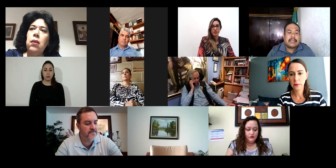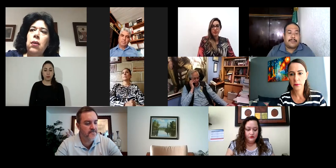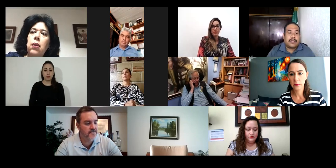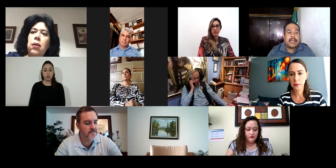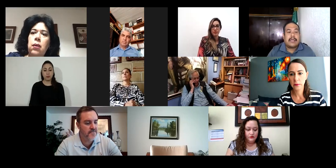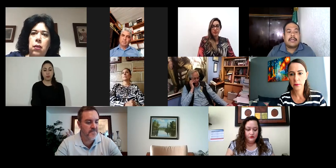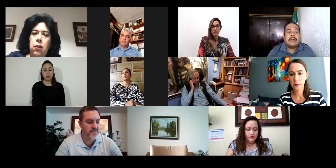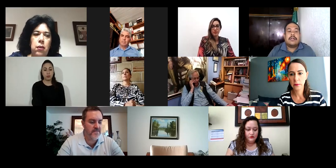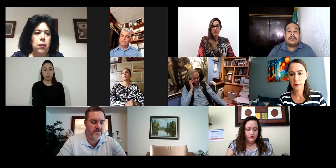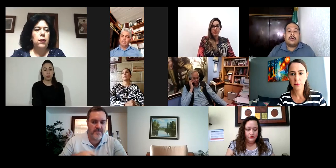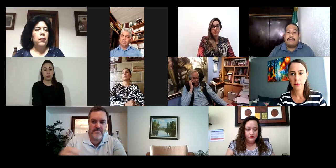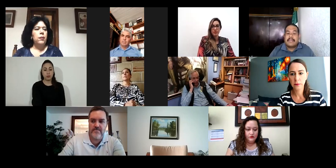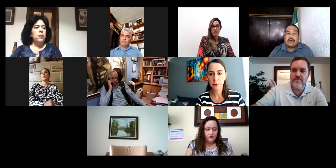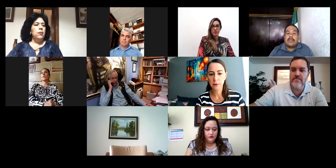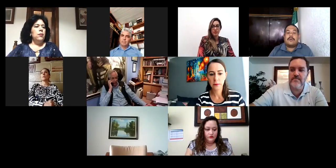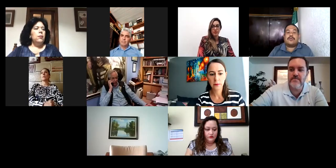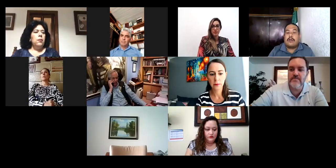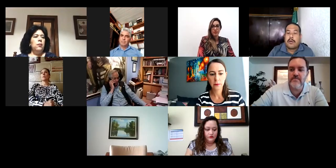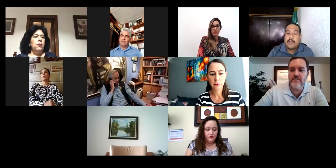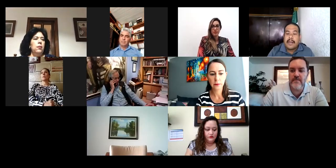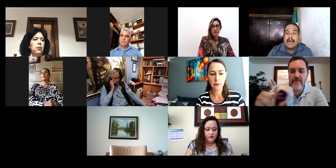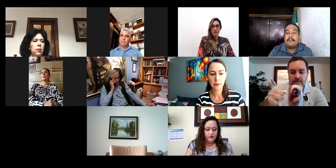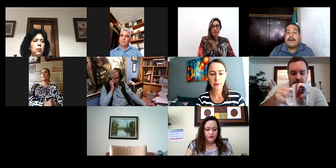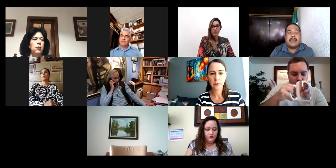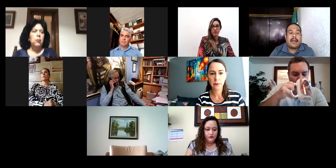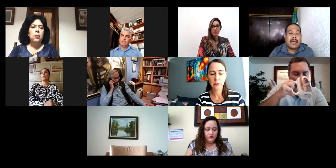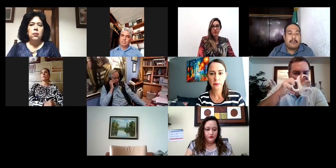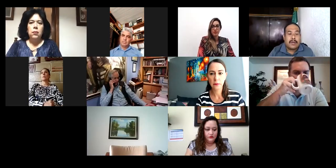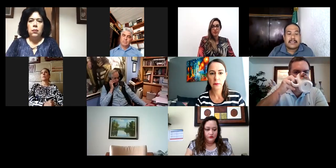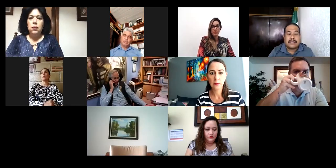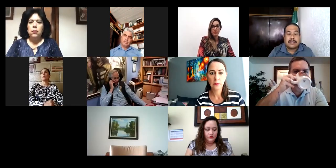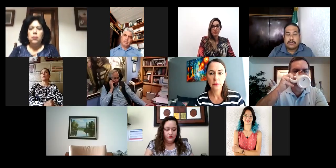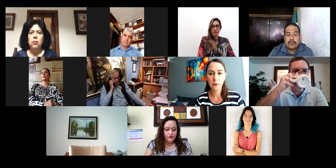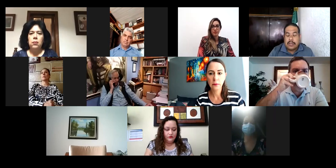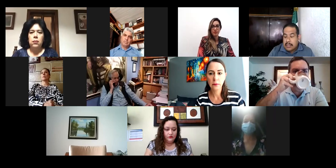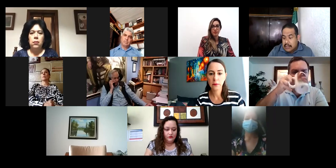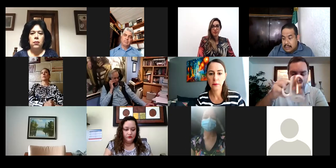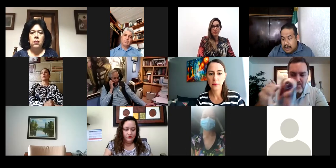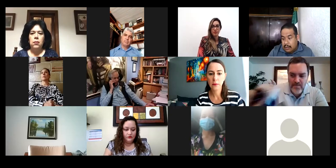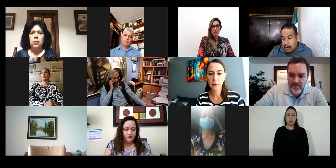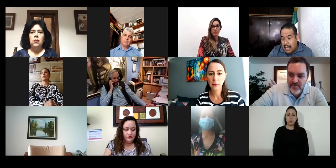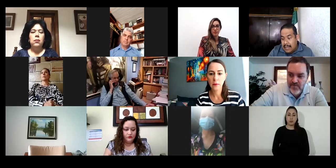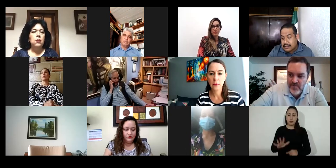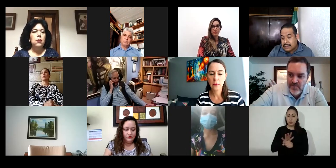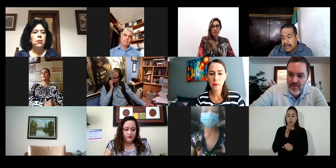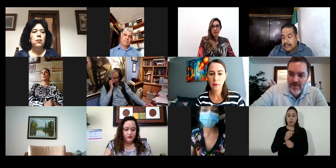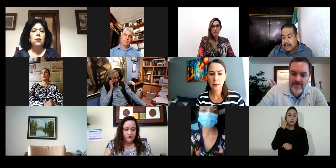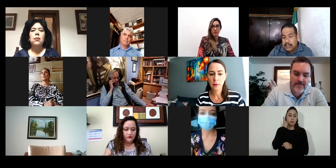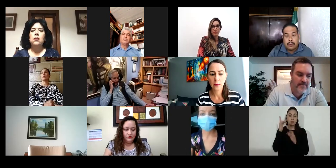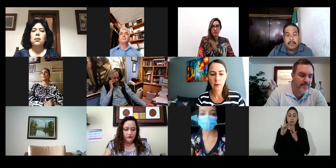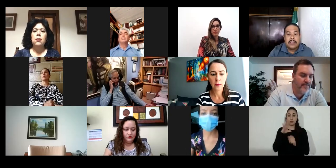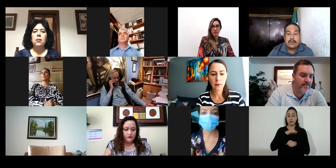Muchas gracias, diputada. Toda vez que contamos con el quórum legal para llevar a cabo esta sesión, siendo las